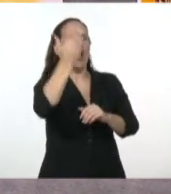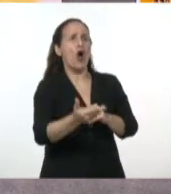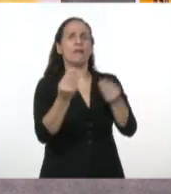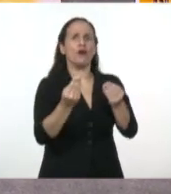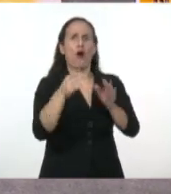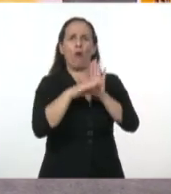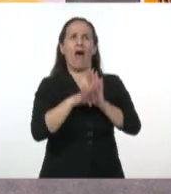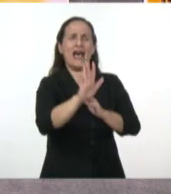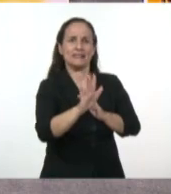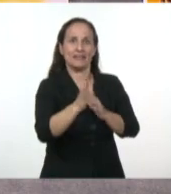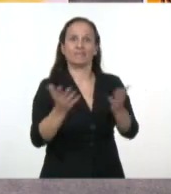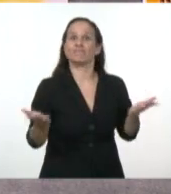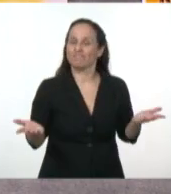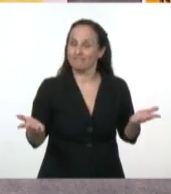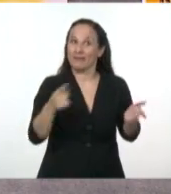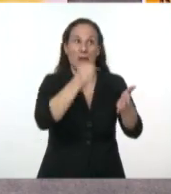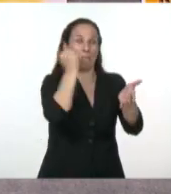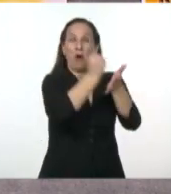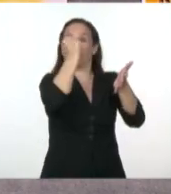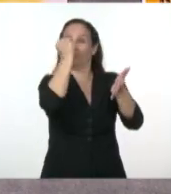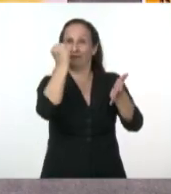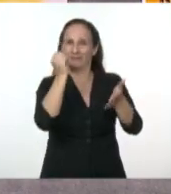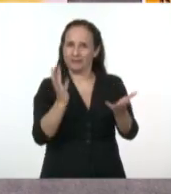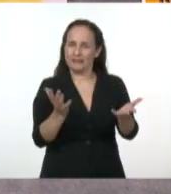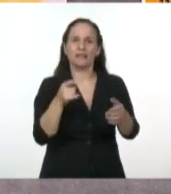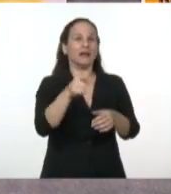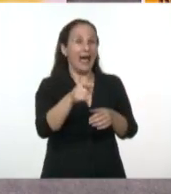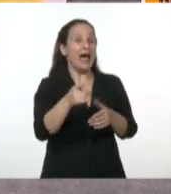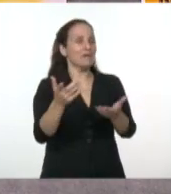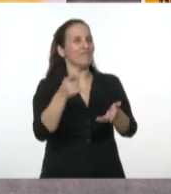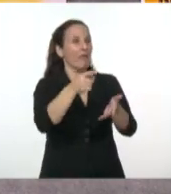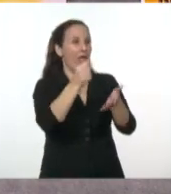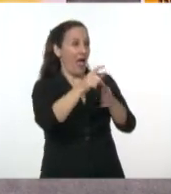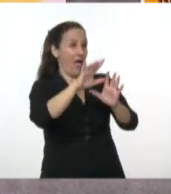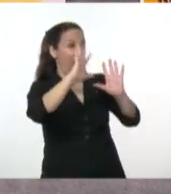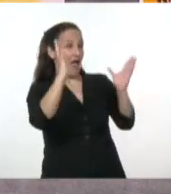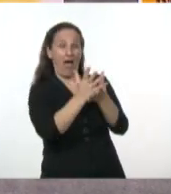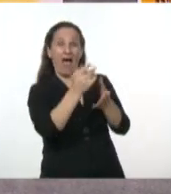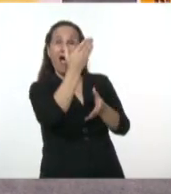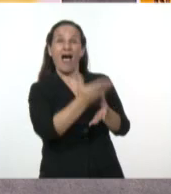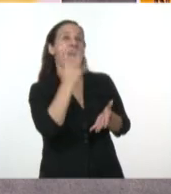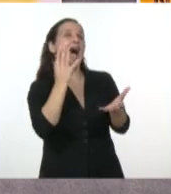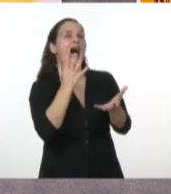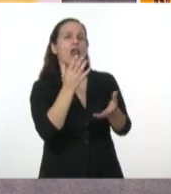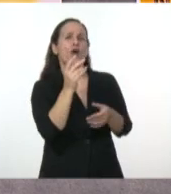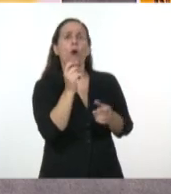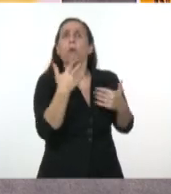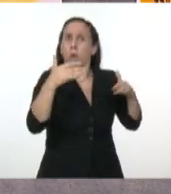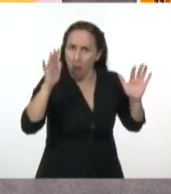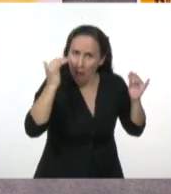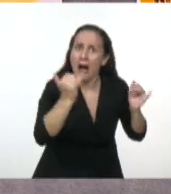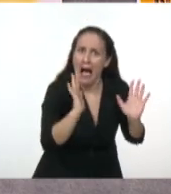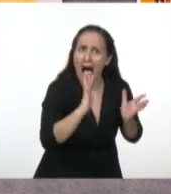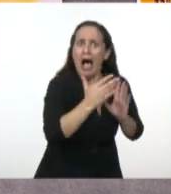que tomábamos una parte del todo. El estereotipo totaliza agarrando una dimensión que quizás sí es existente,